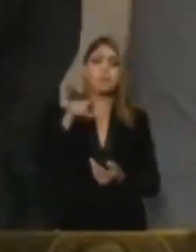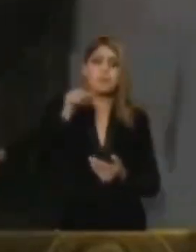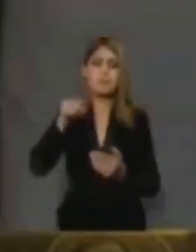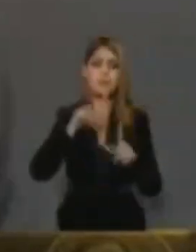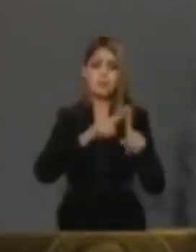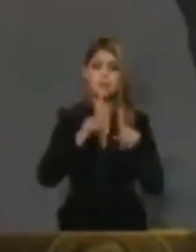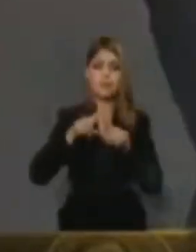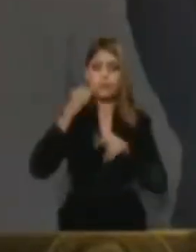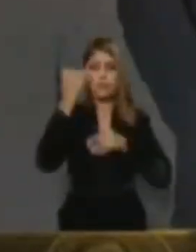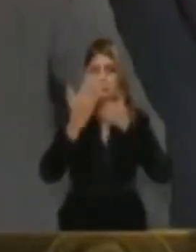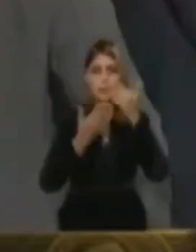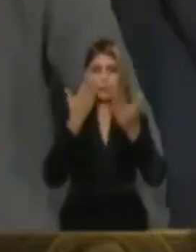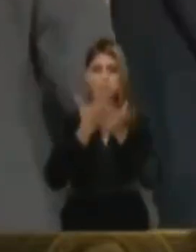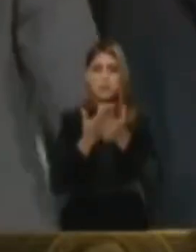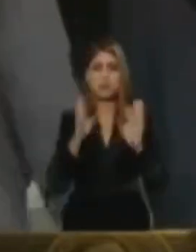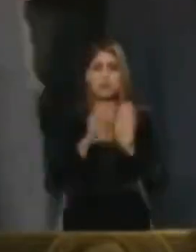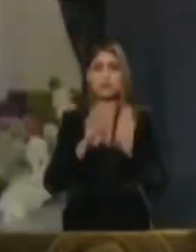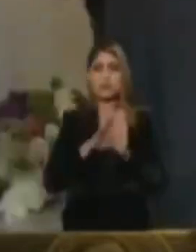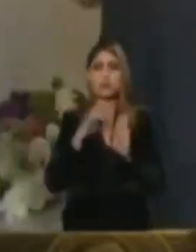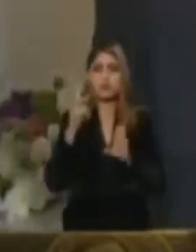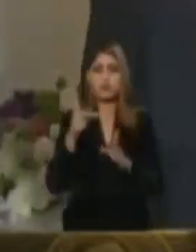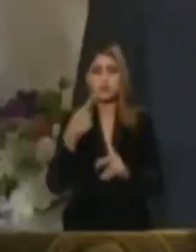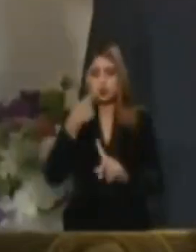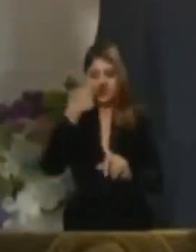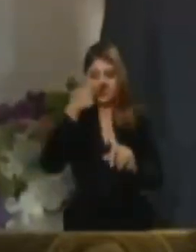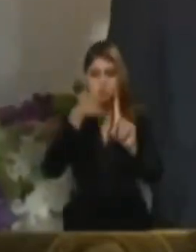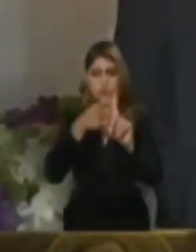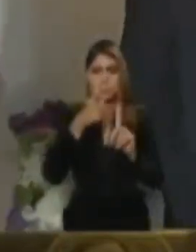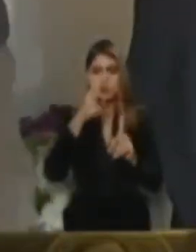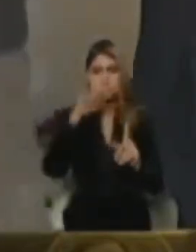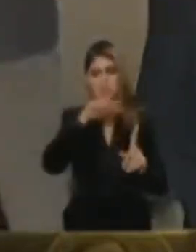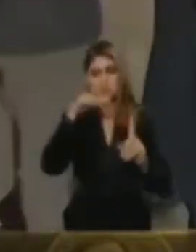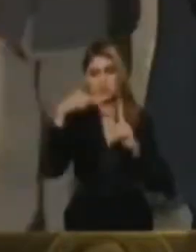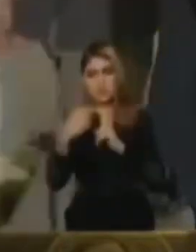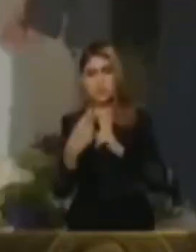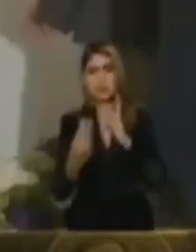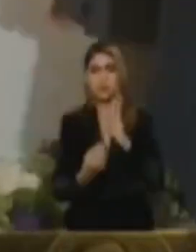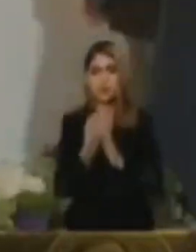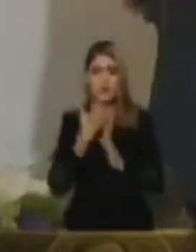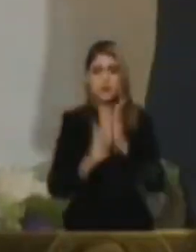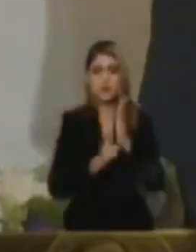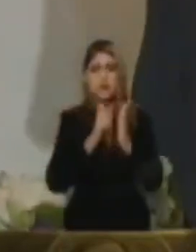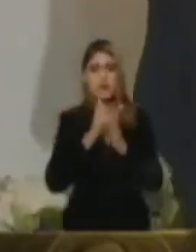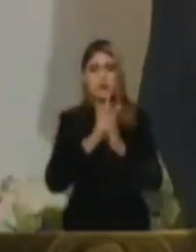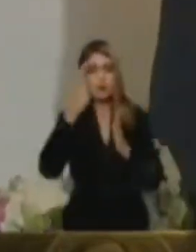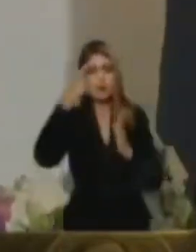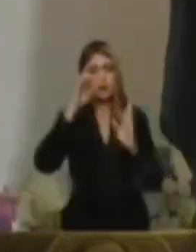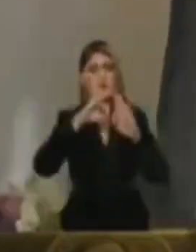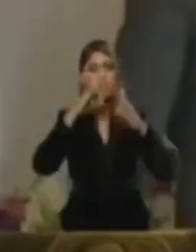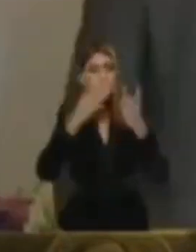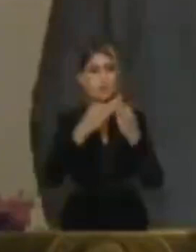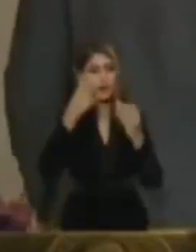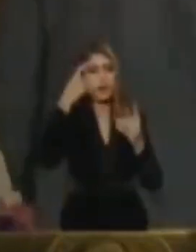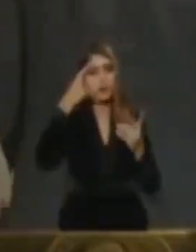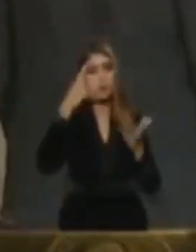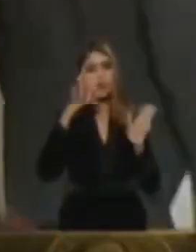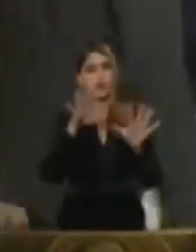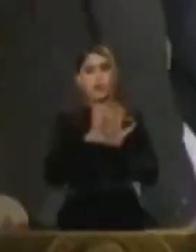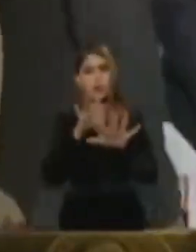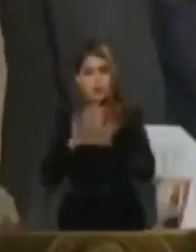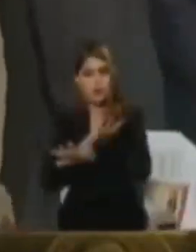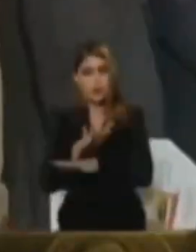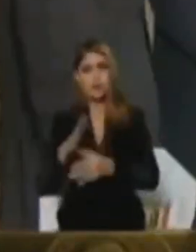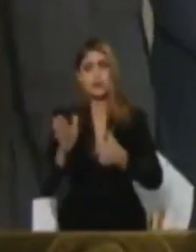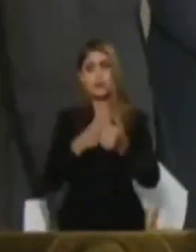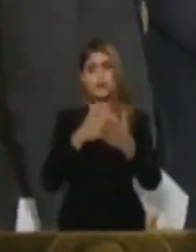la perspectiva de transmitir una nueva legislación, de cambiarla, de modernizarla, de actualizarla en